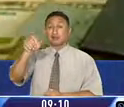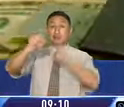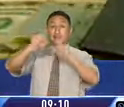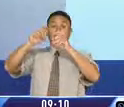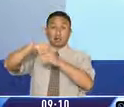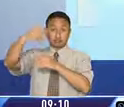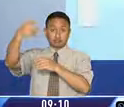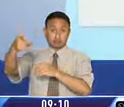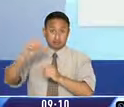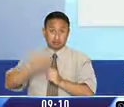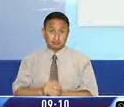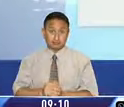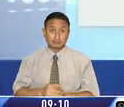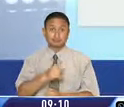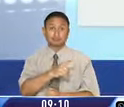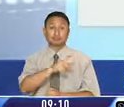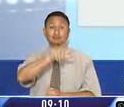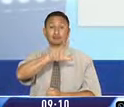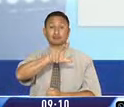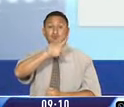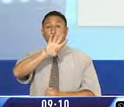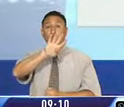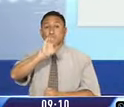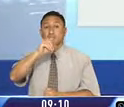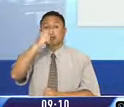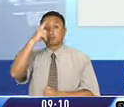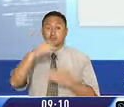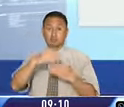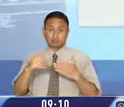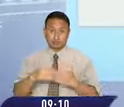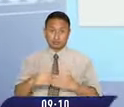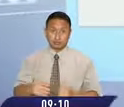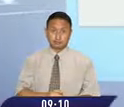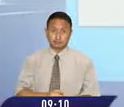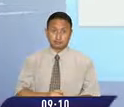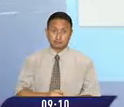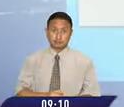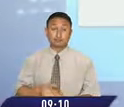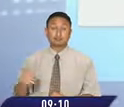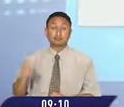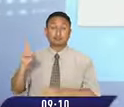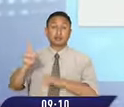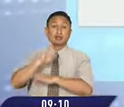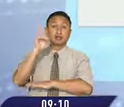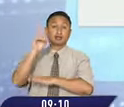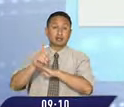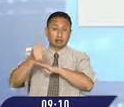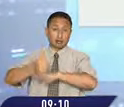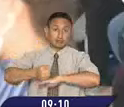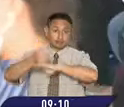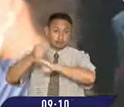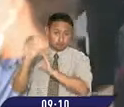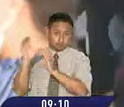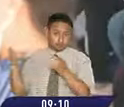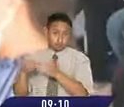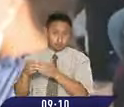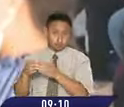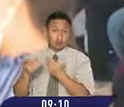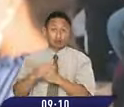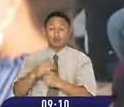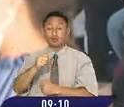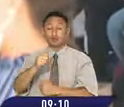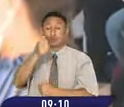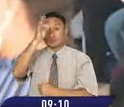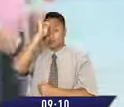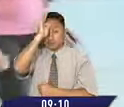externos asciende a 340 millones de dólares. Según afirma la directora ejecutiva de la Asociación de Clínicas y Hospitales